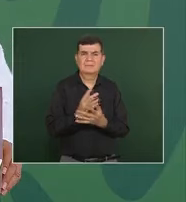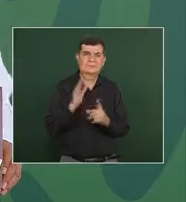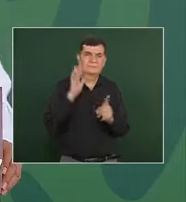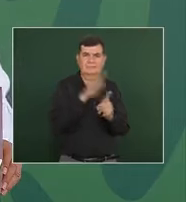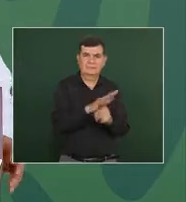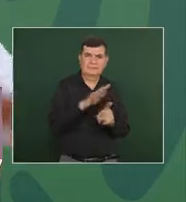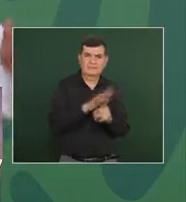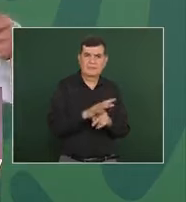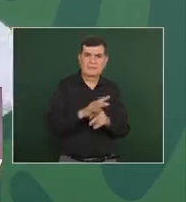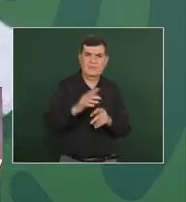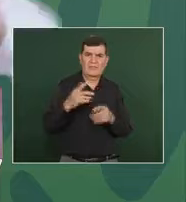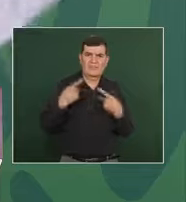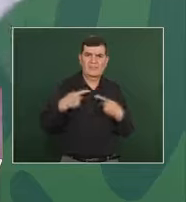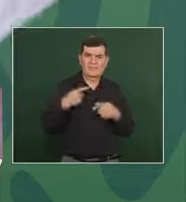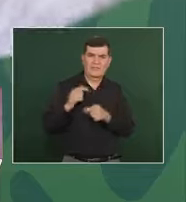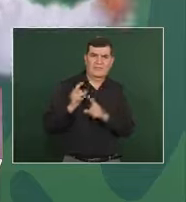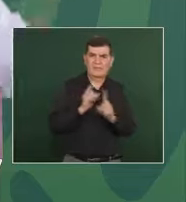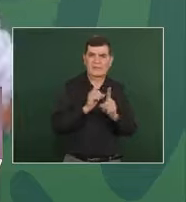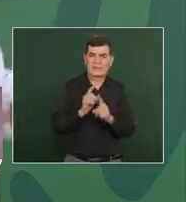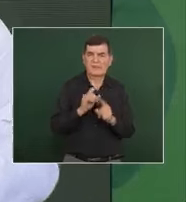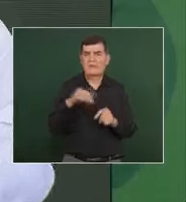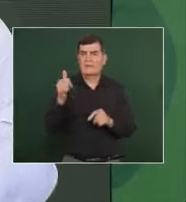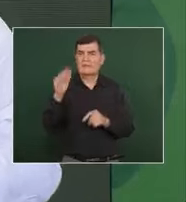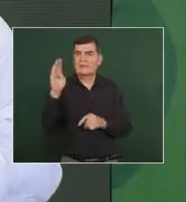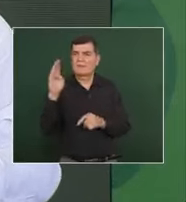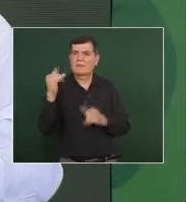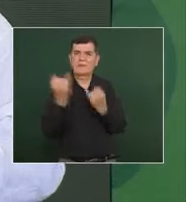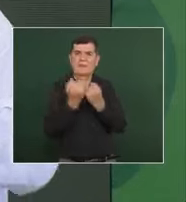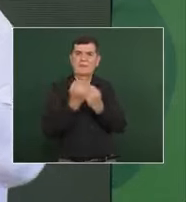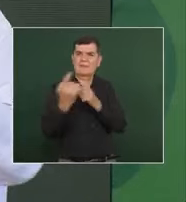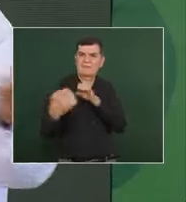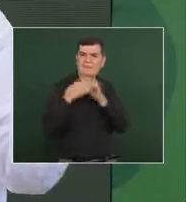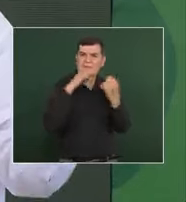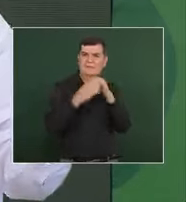persecuciones de autoridades, sino a las otras bandas.